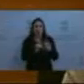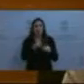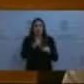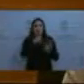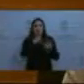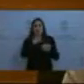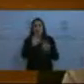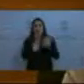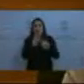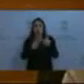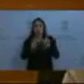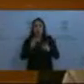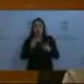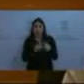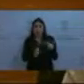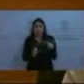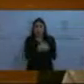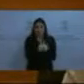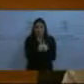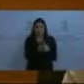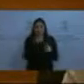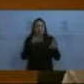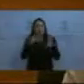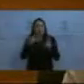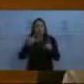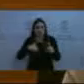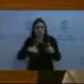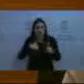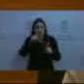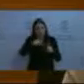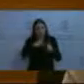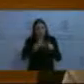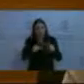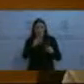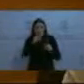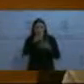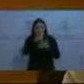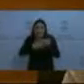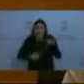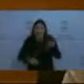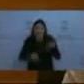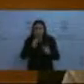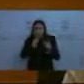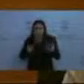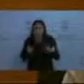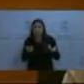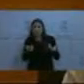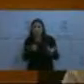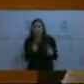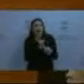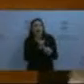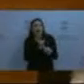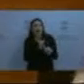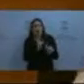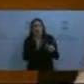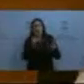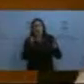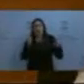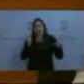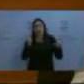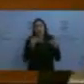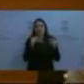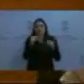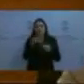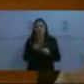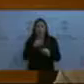se encuentran atendidos, mientras que en Asturias la lista de personas en el limbo se eterniza. En Asturias constatamos la ausencia